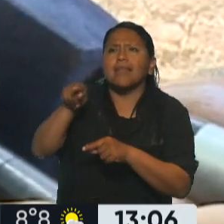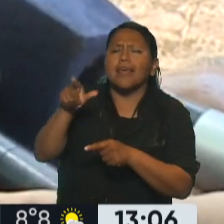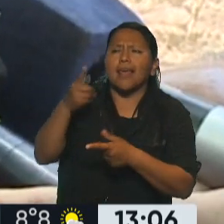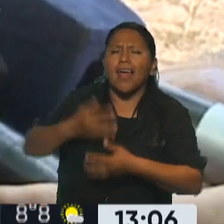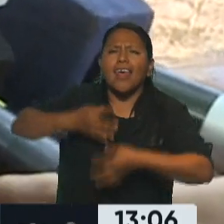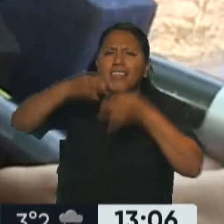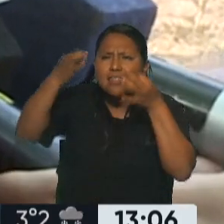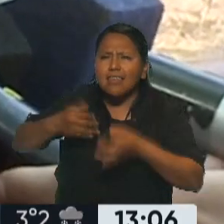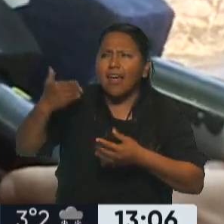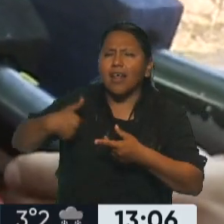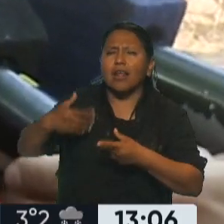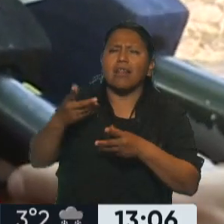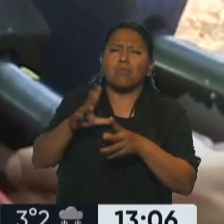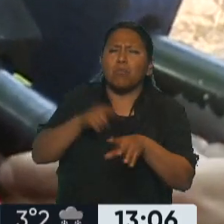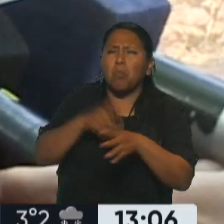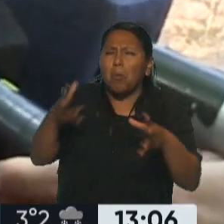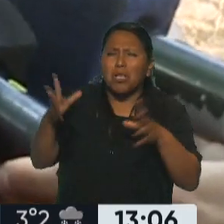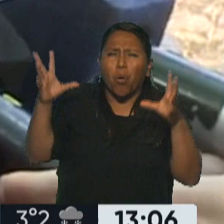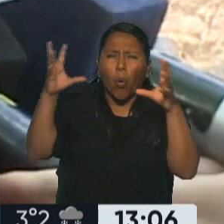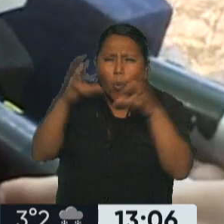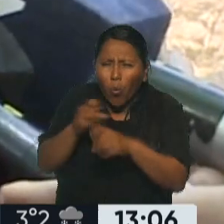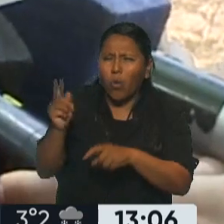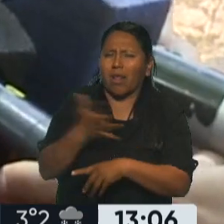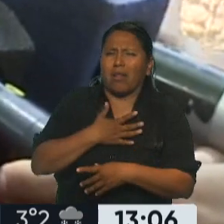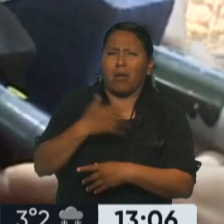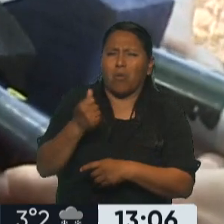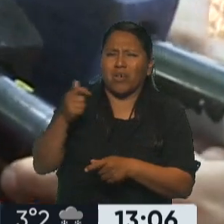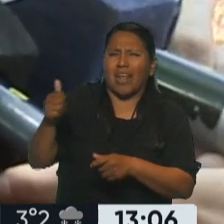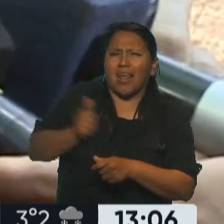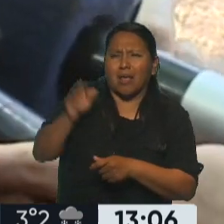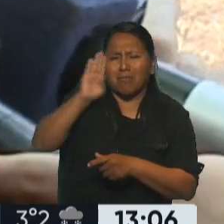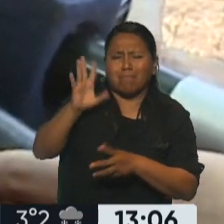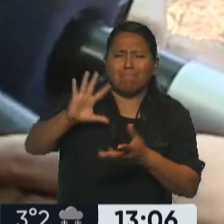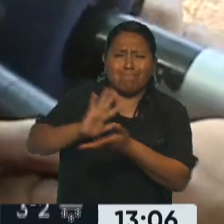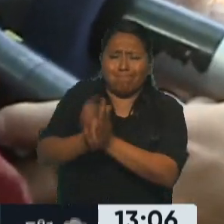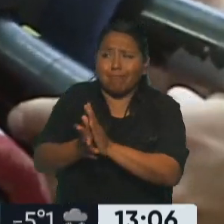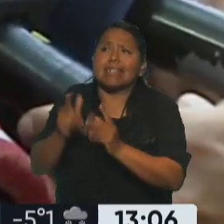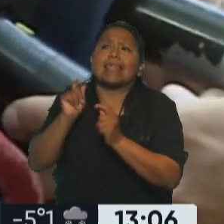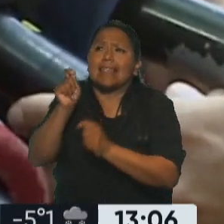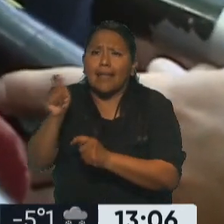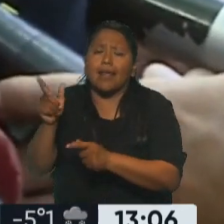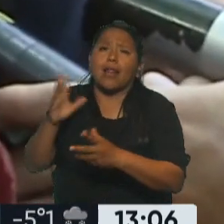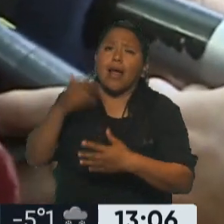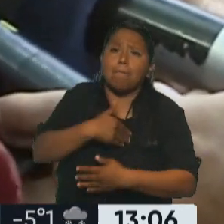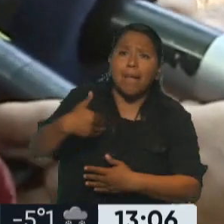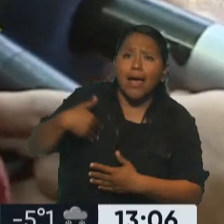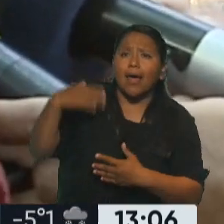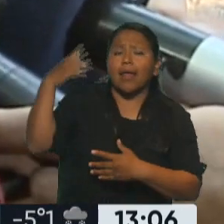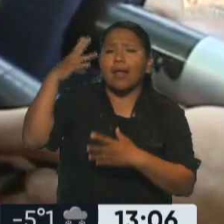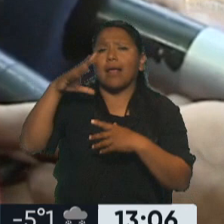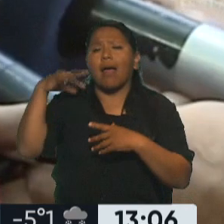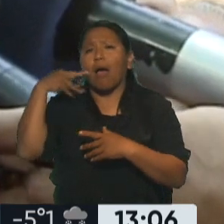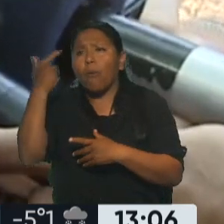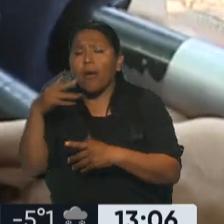dignidad en Argentina en la noche más oscura de la patria, que fue la dictadura genocida, fueron las madres y las abuelas de Plaza de Mayo. Por